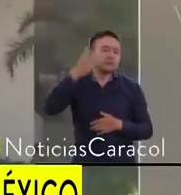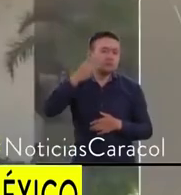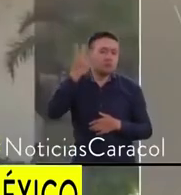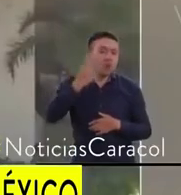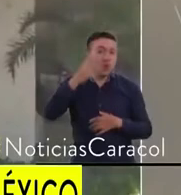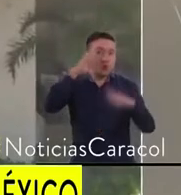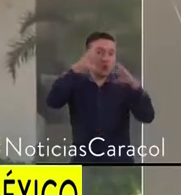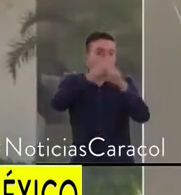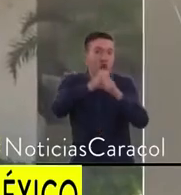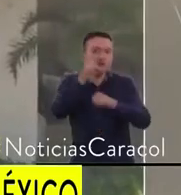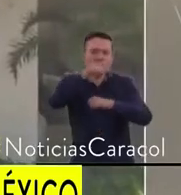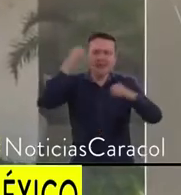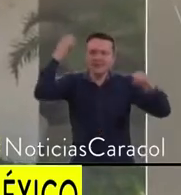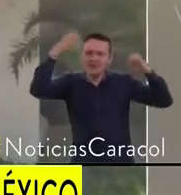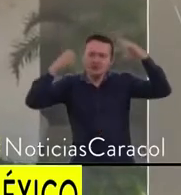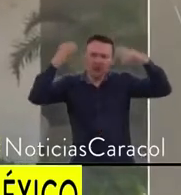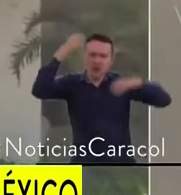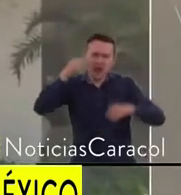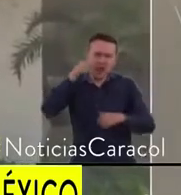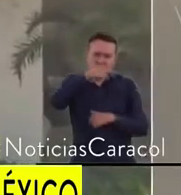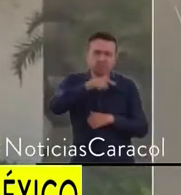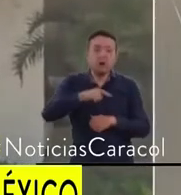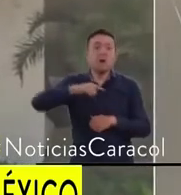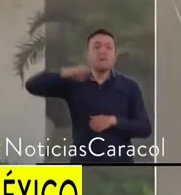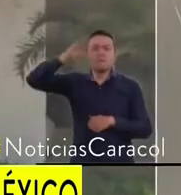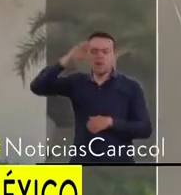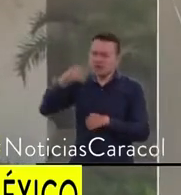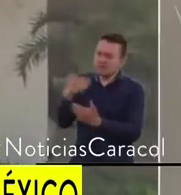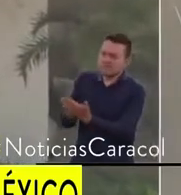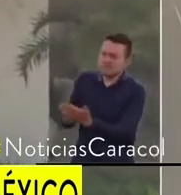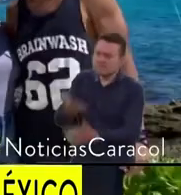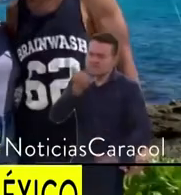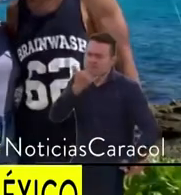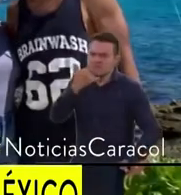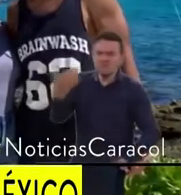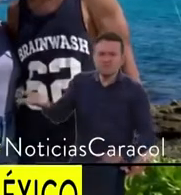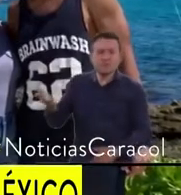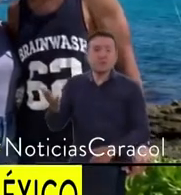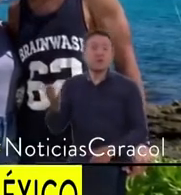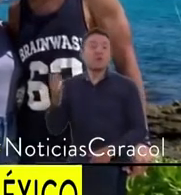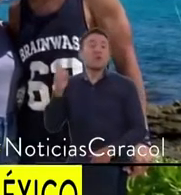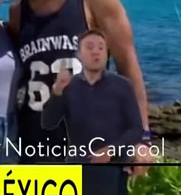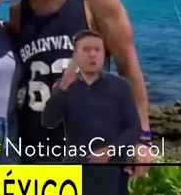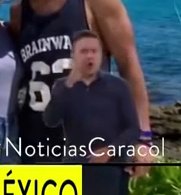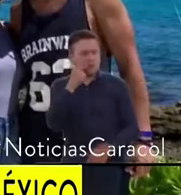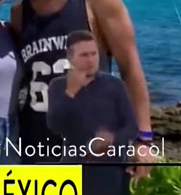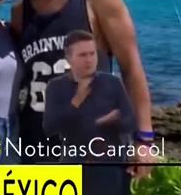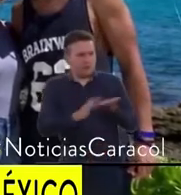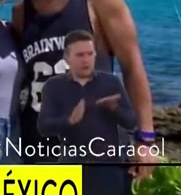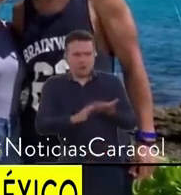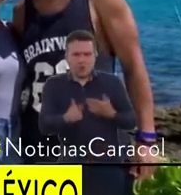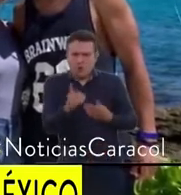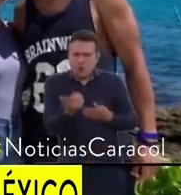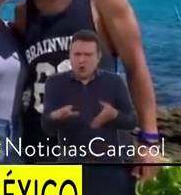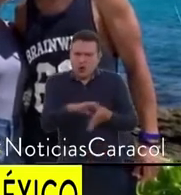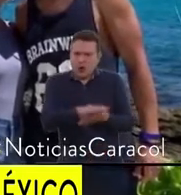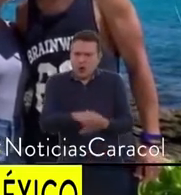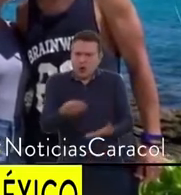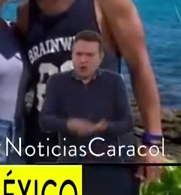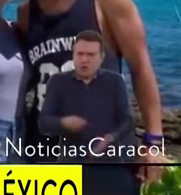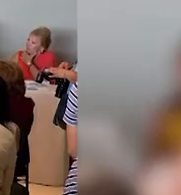el celular cuando intentó grabar los sucesos y le exigieron $300 para liberar a su